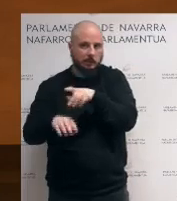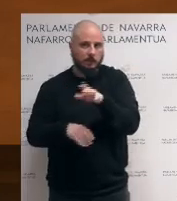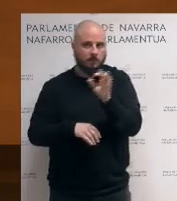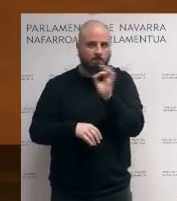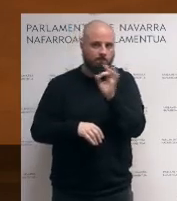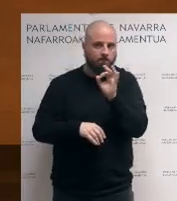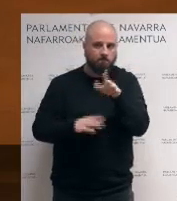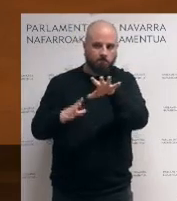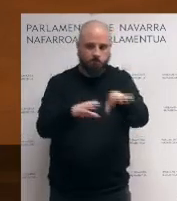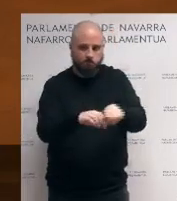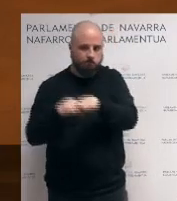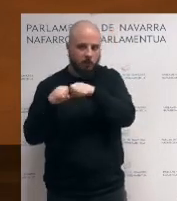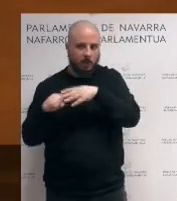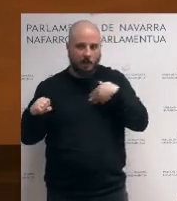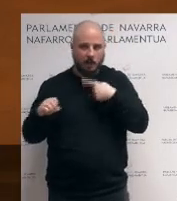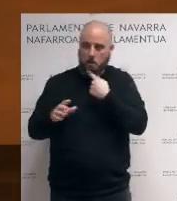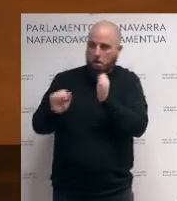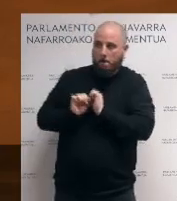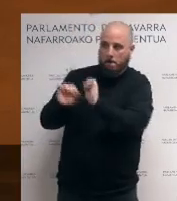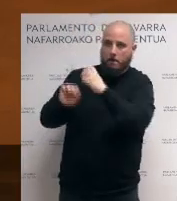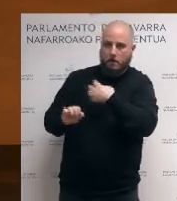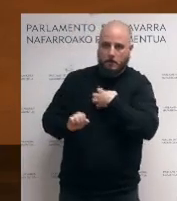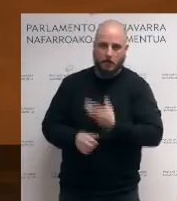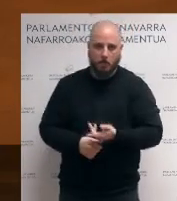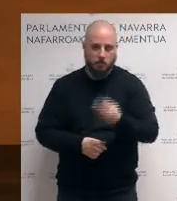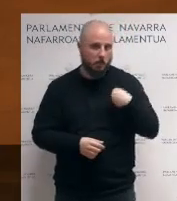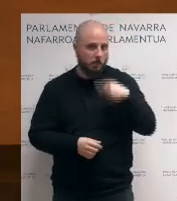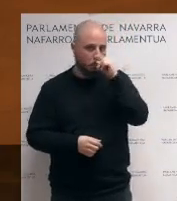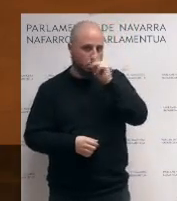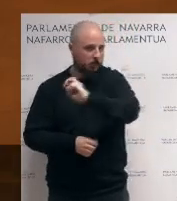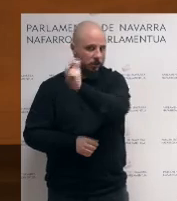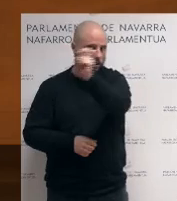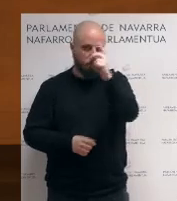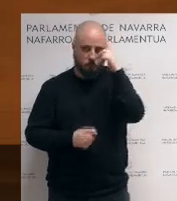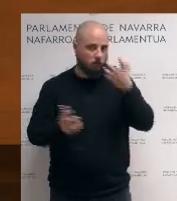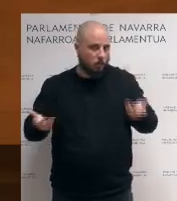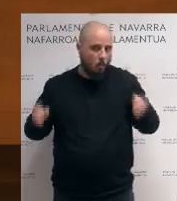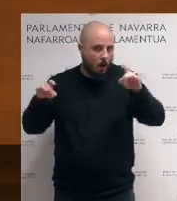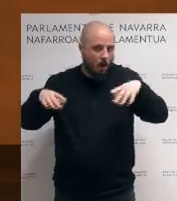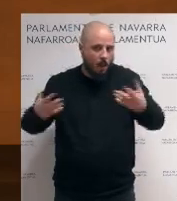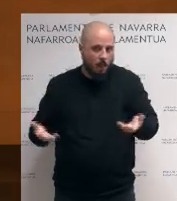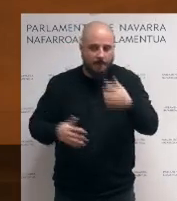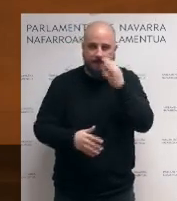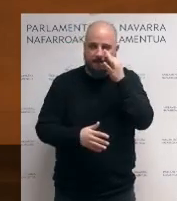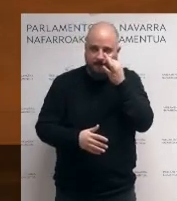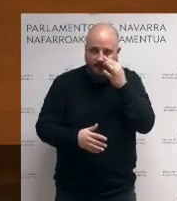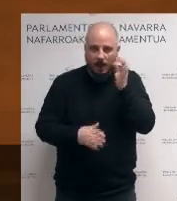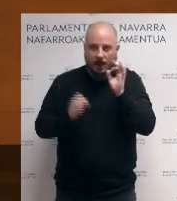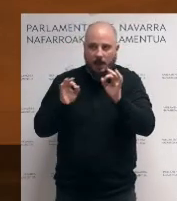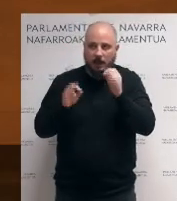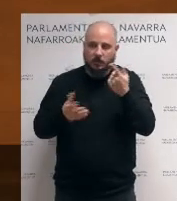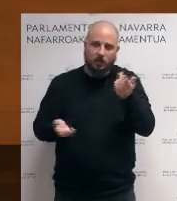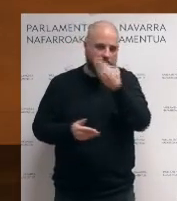República Soviética, Putin o cualquier otro. Y esta es la triste realidad y esto es lo que requiere que dejemos de mirar hacia otro